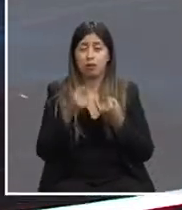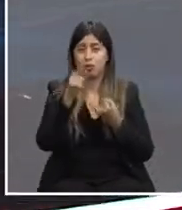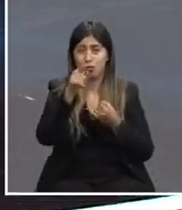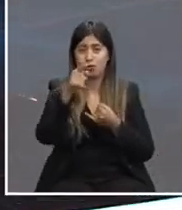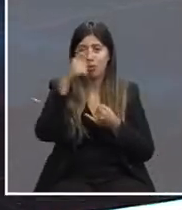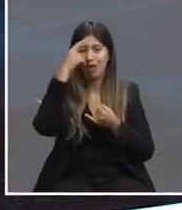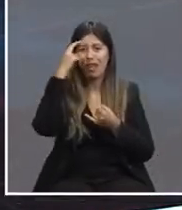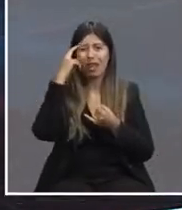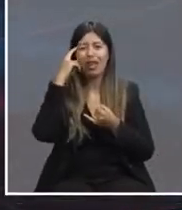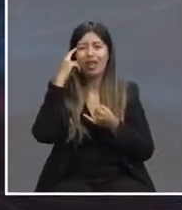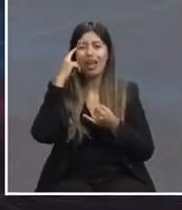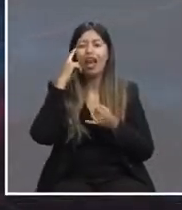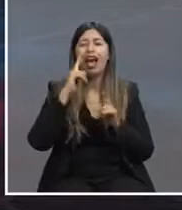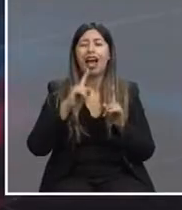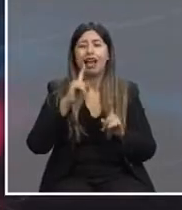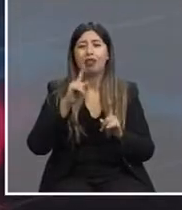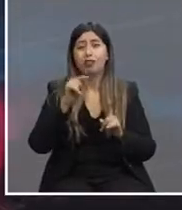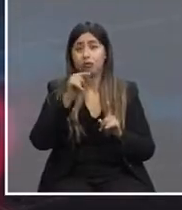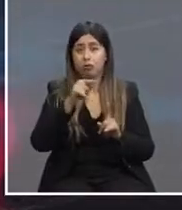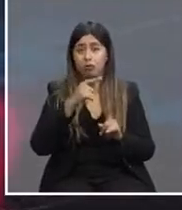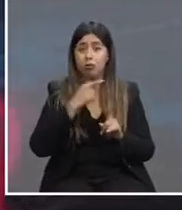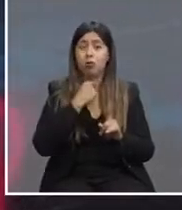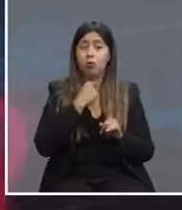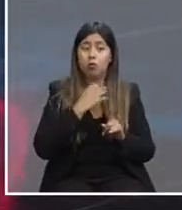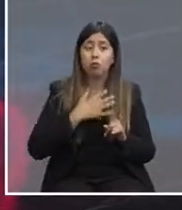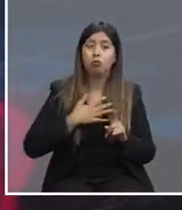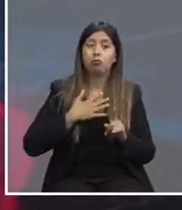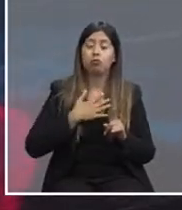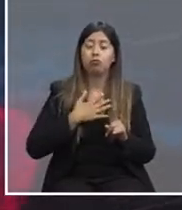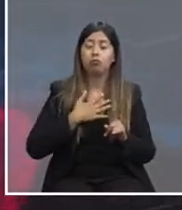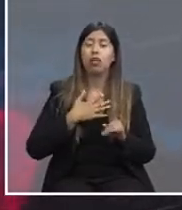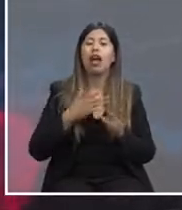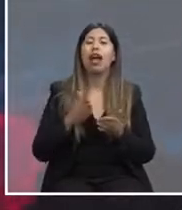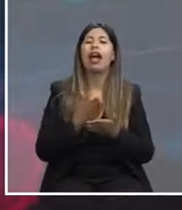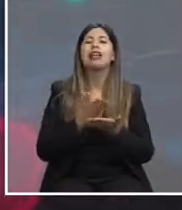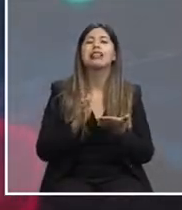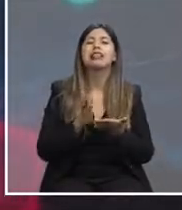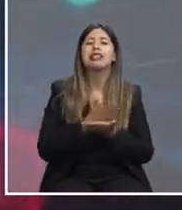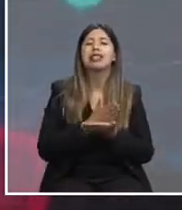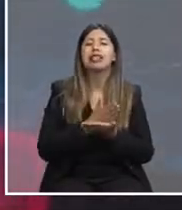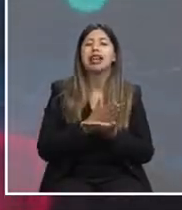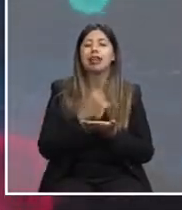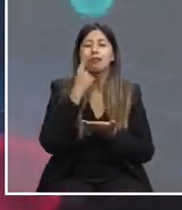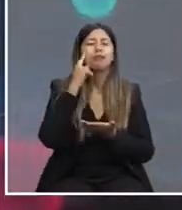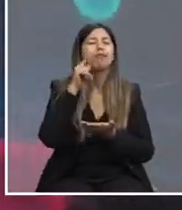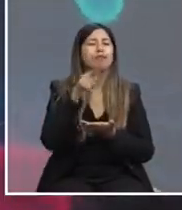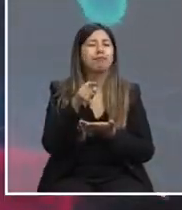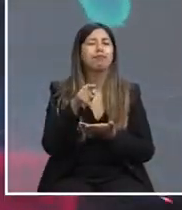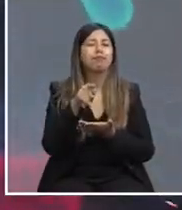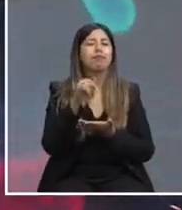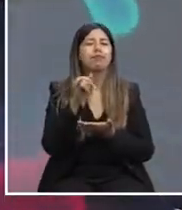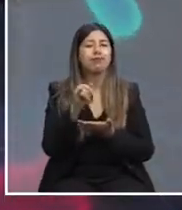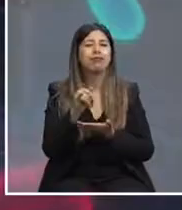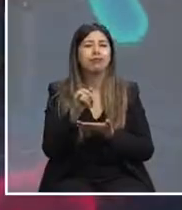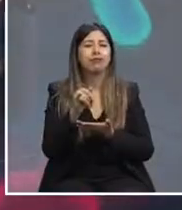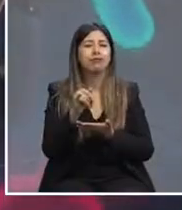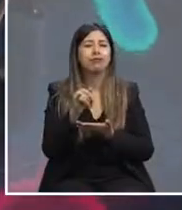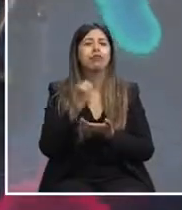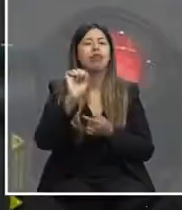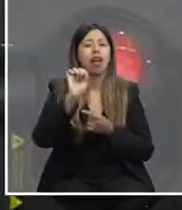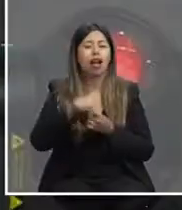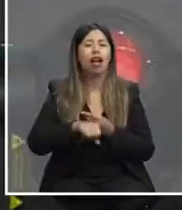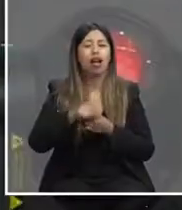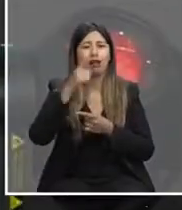creas algo si es que tú tienes anteriormente un sesgo que inclina tu cabeza hacia